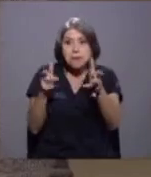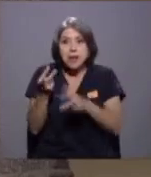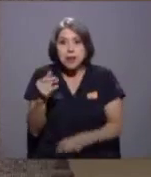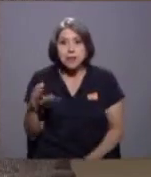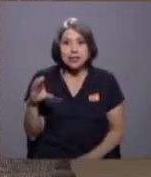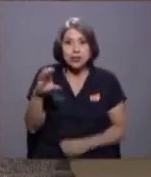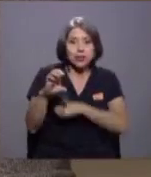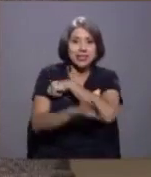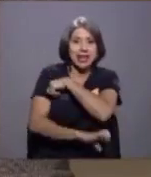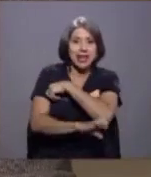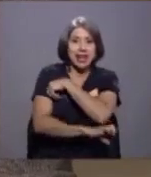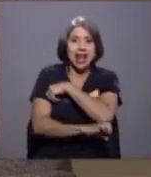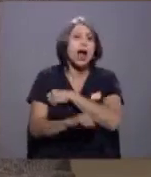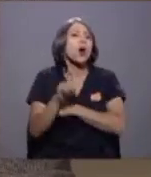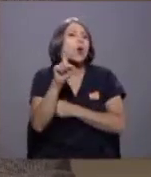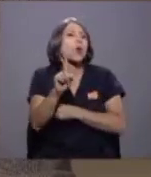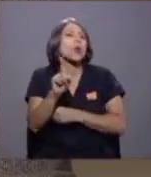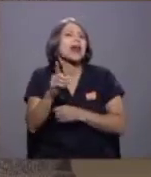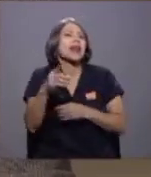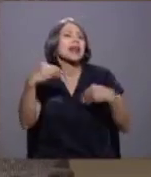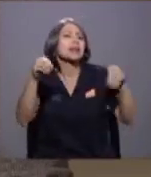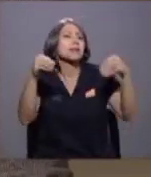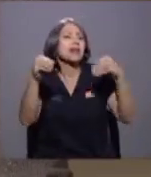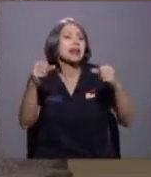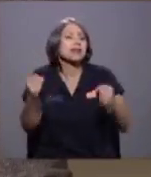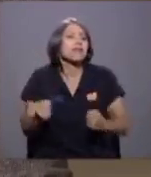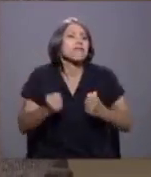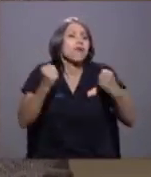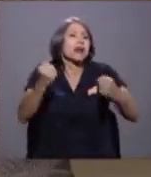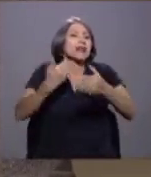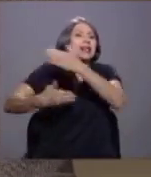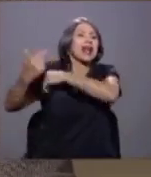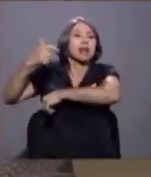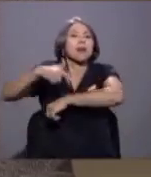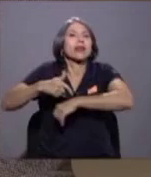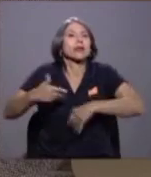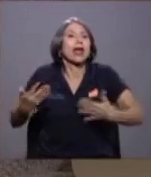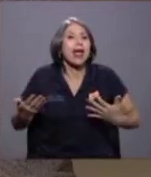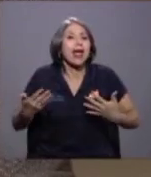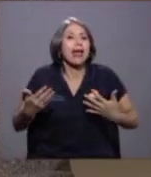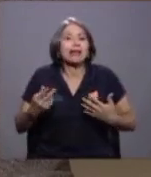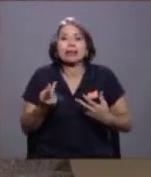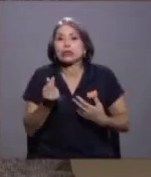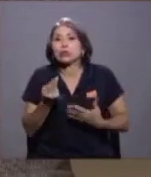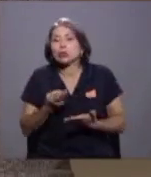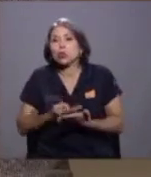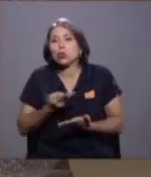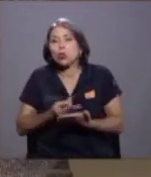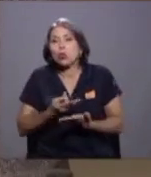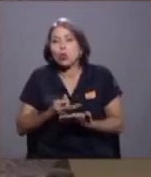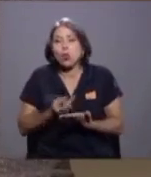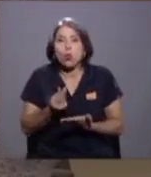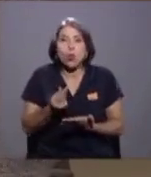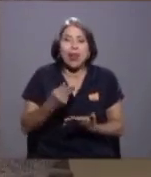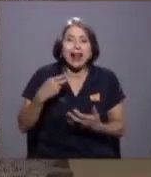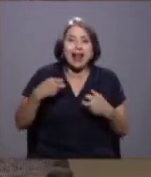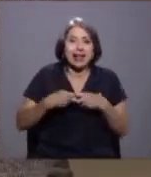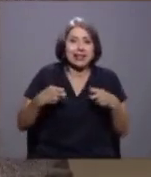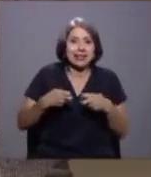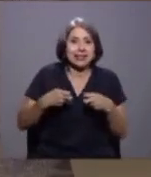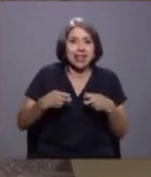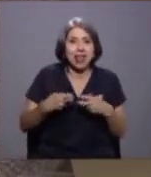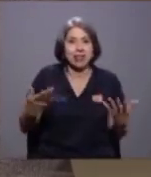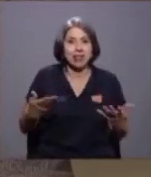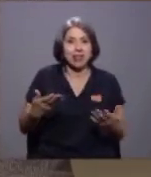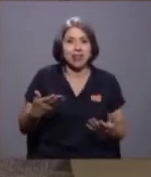puntos de venta fuertes que teníamos en ese momento era el costo de la electricidad. Era aproximadamente